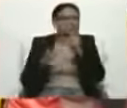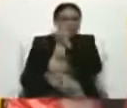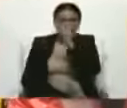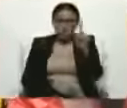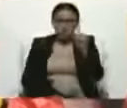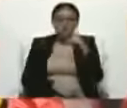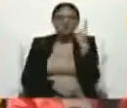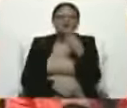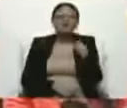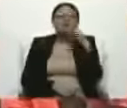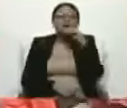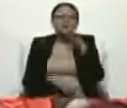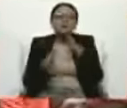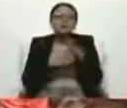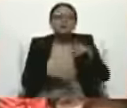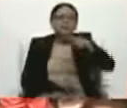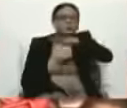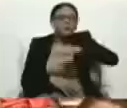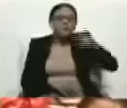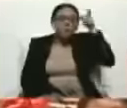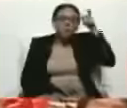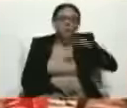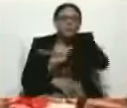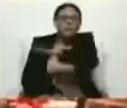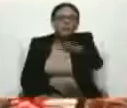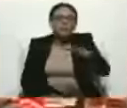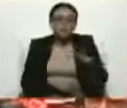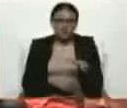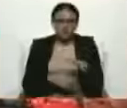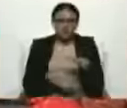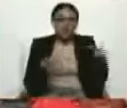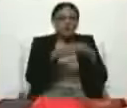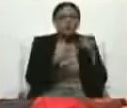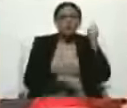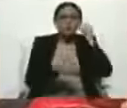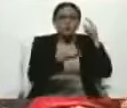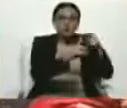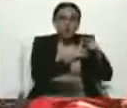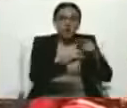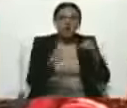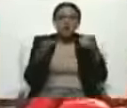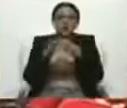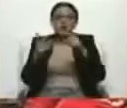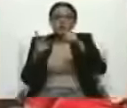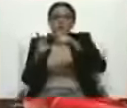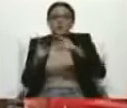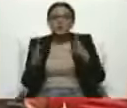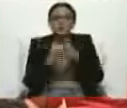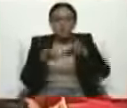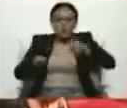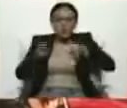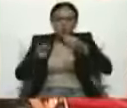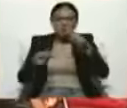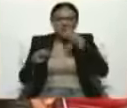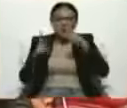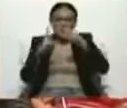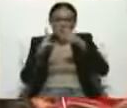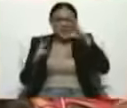Pero si yo estoy, por ejemplo, 5 por 5, yo soy del